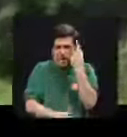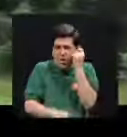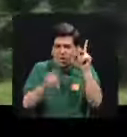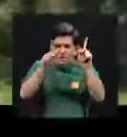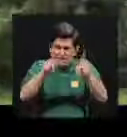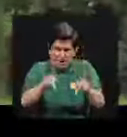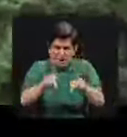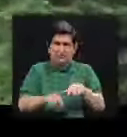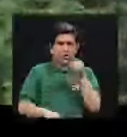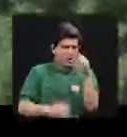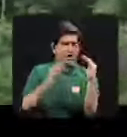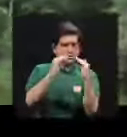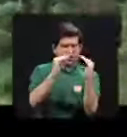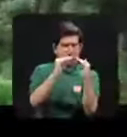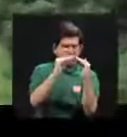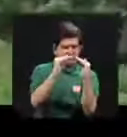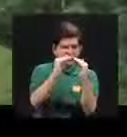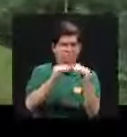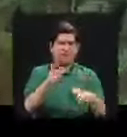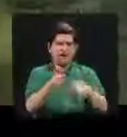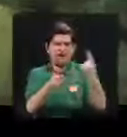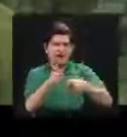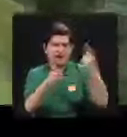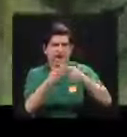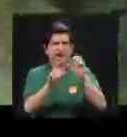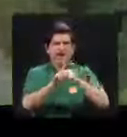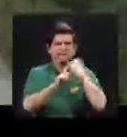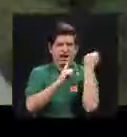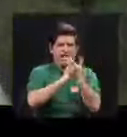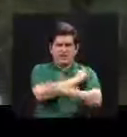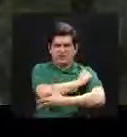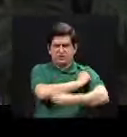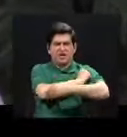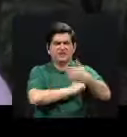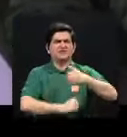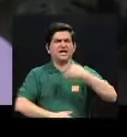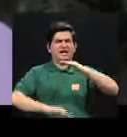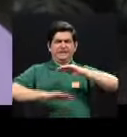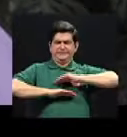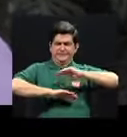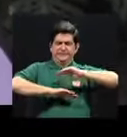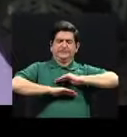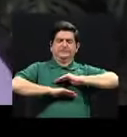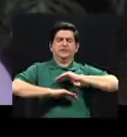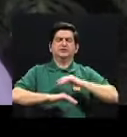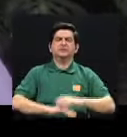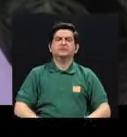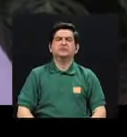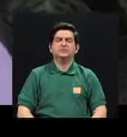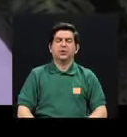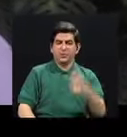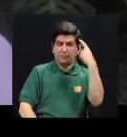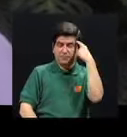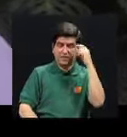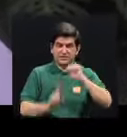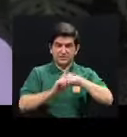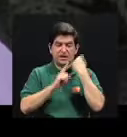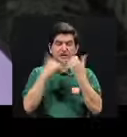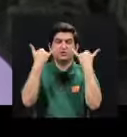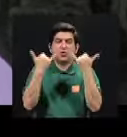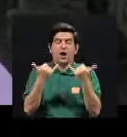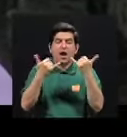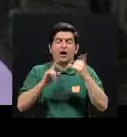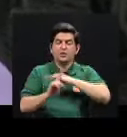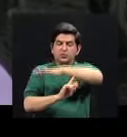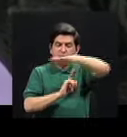que todo, entender si la gente que vive ahí, muchas veces en condiciones de pobreza, tiene una satisfacción con la